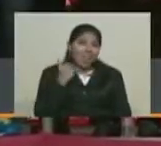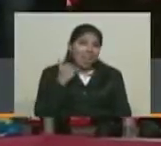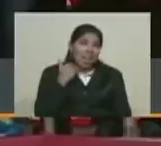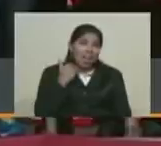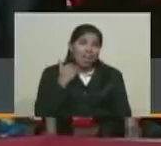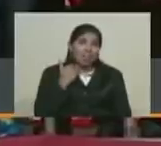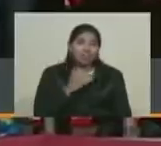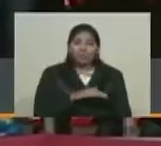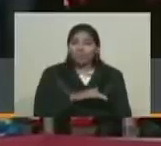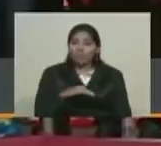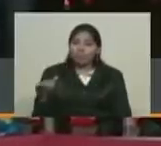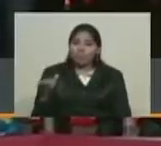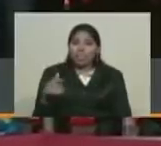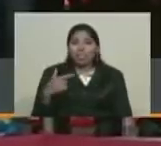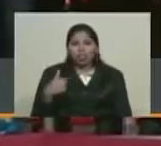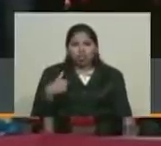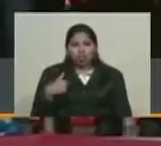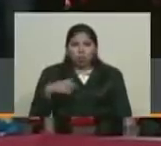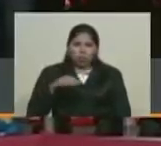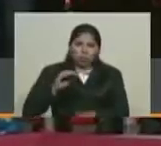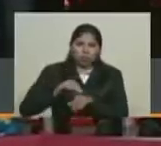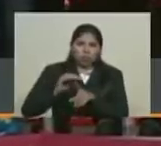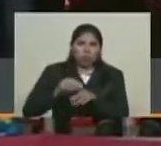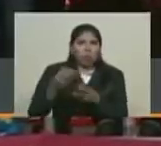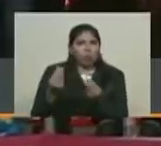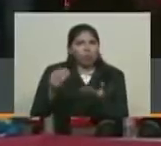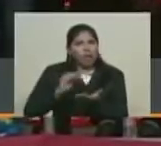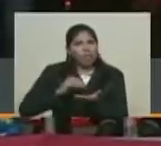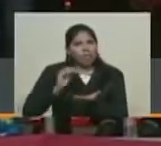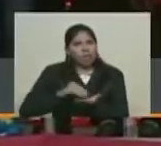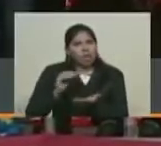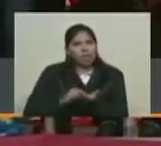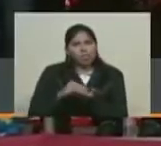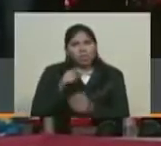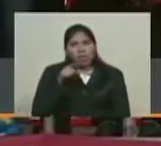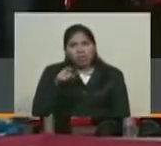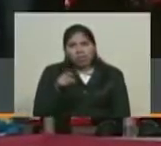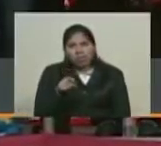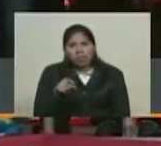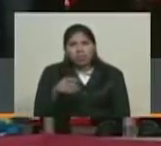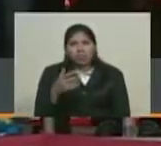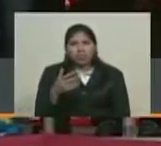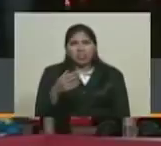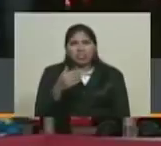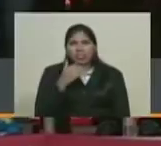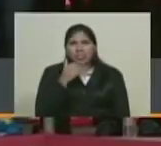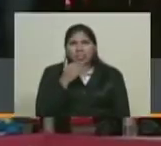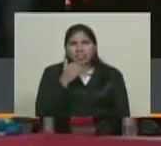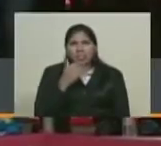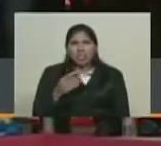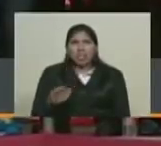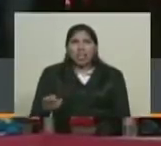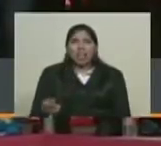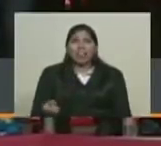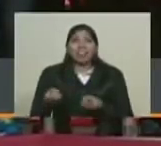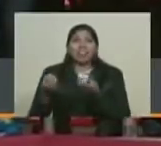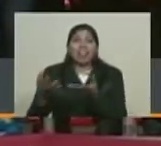Ramos Alup, te lo dije mil veces, no te van a dar el green card.